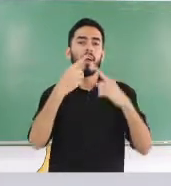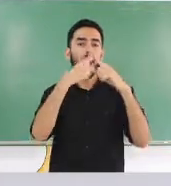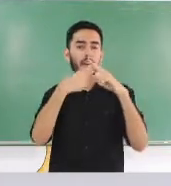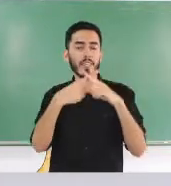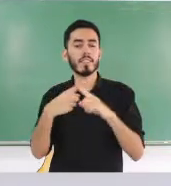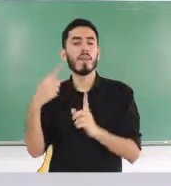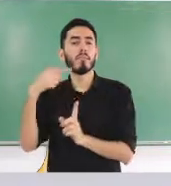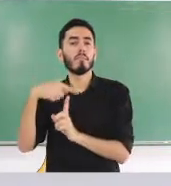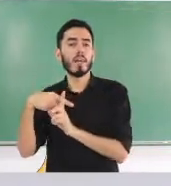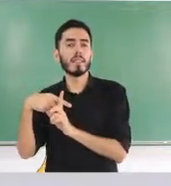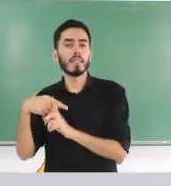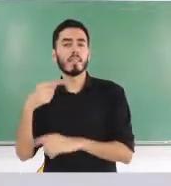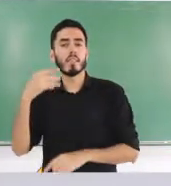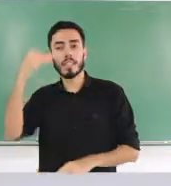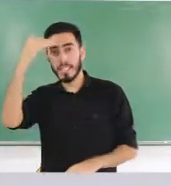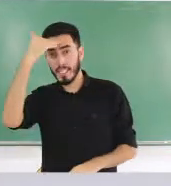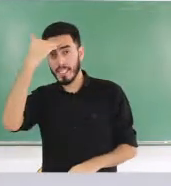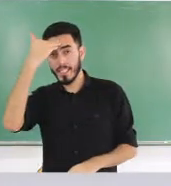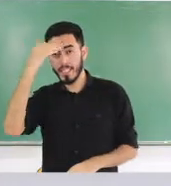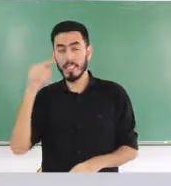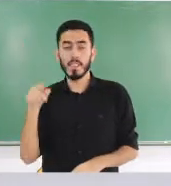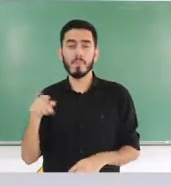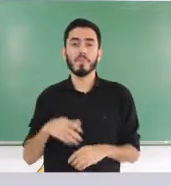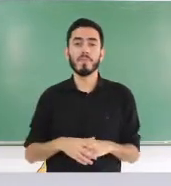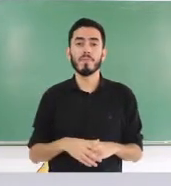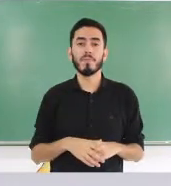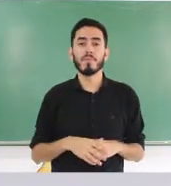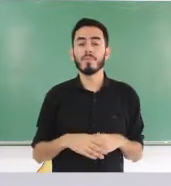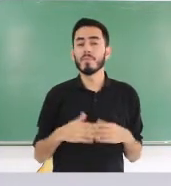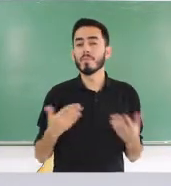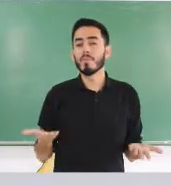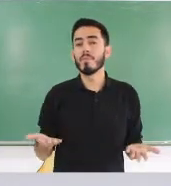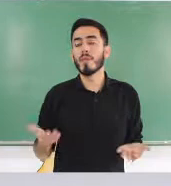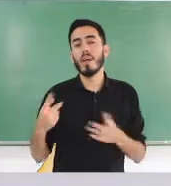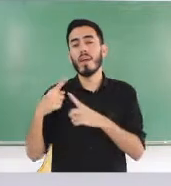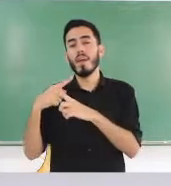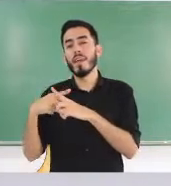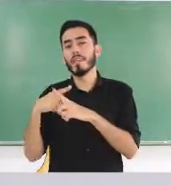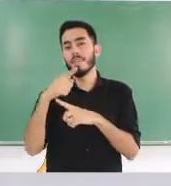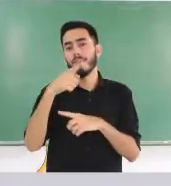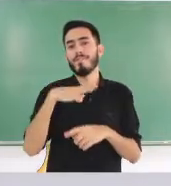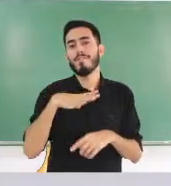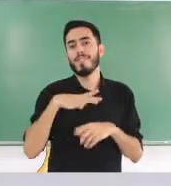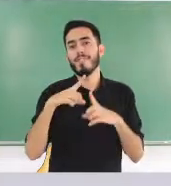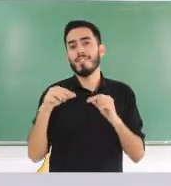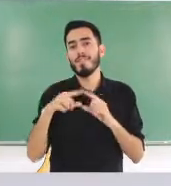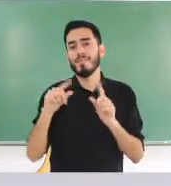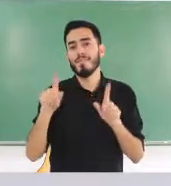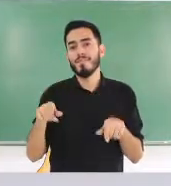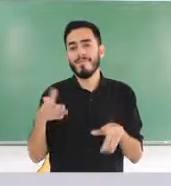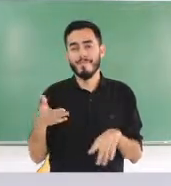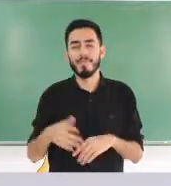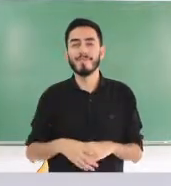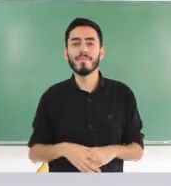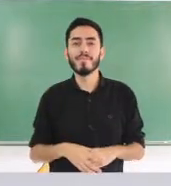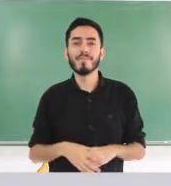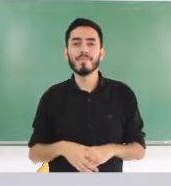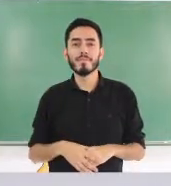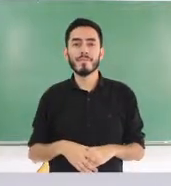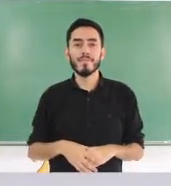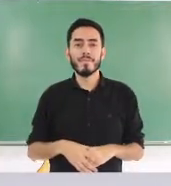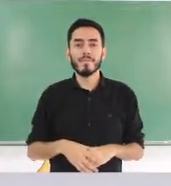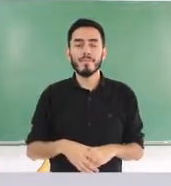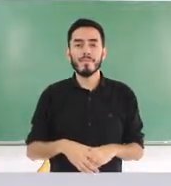Y nos queda X más 15. Debido a que X, ¿sí? No tiene una unidad de medida.